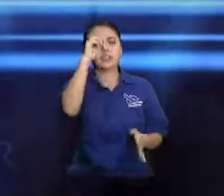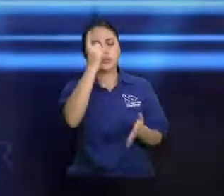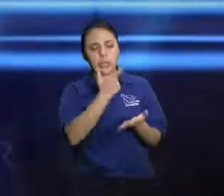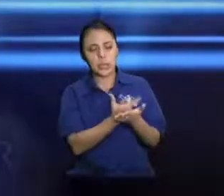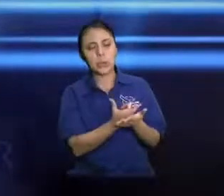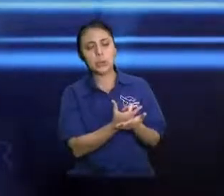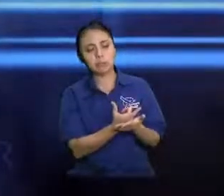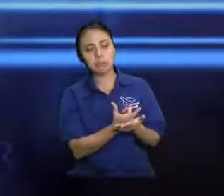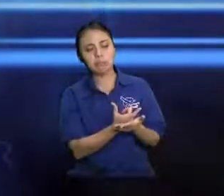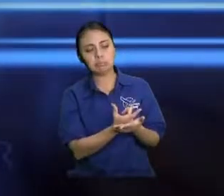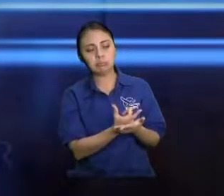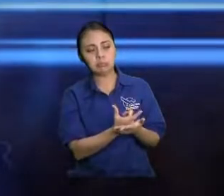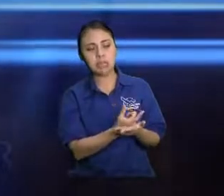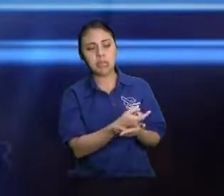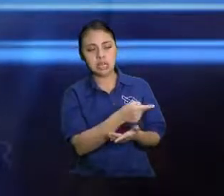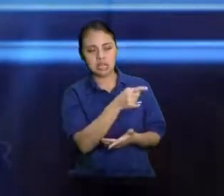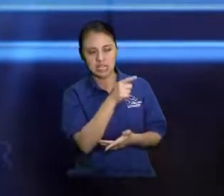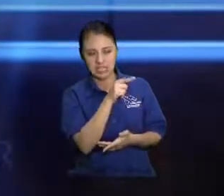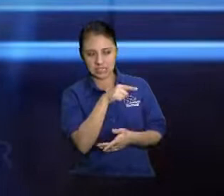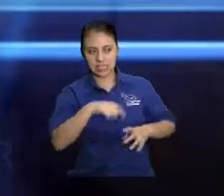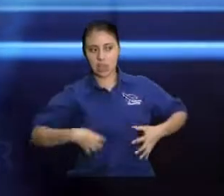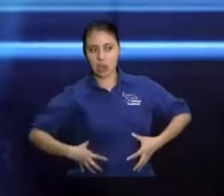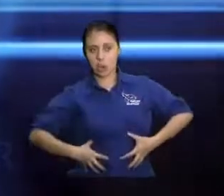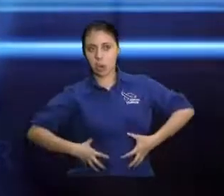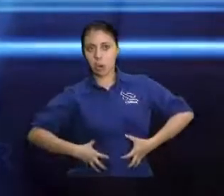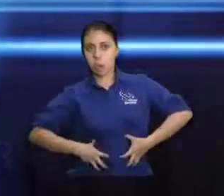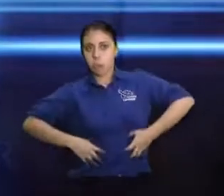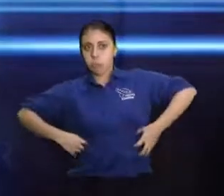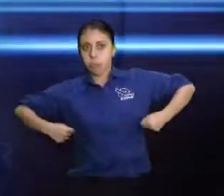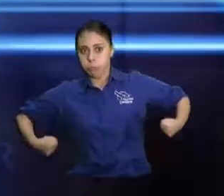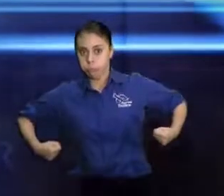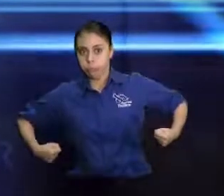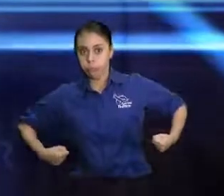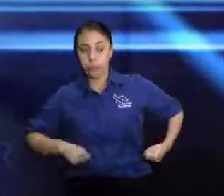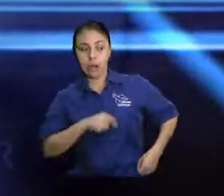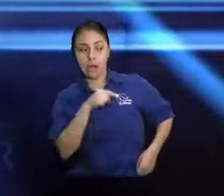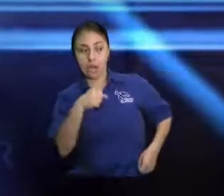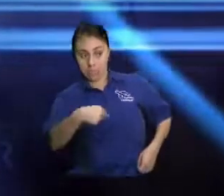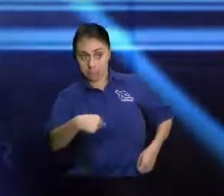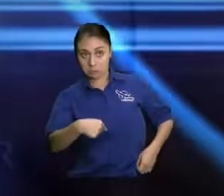gran firimba que tenés, ahí tenés escondida la lengua, le dijo.